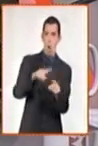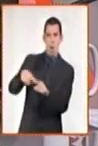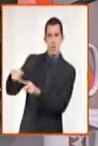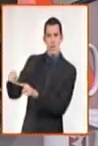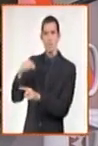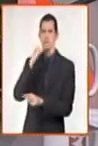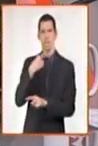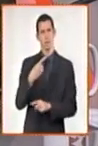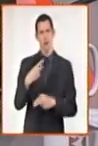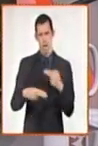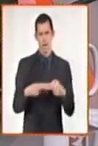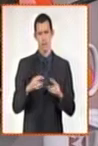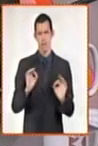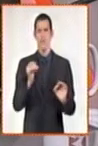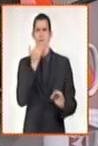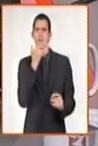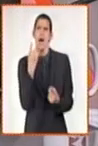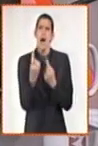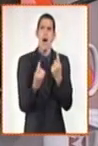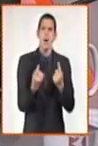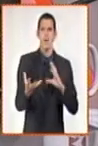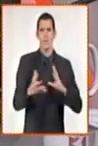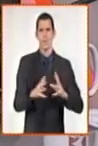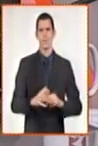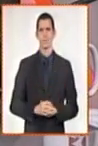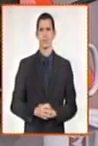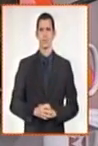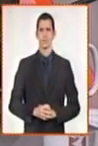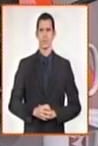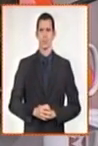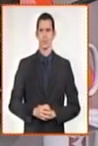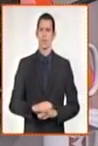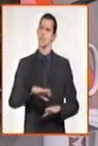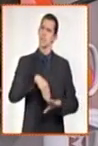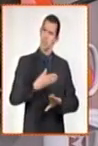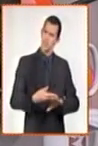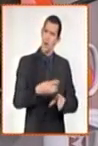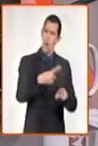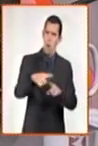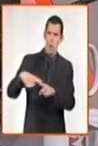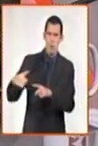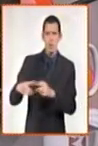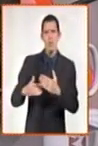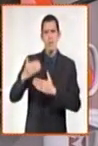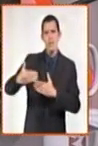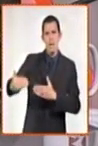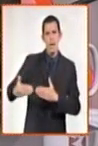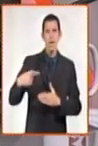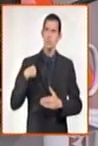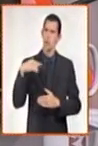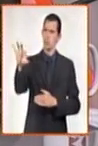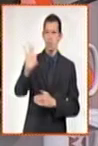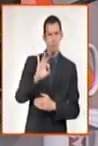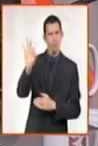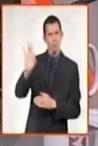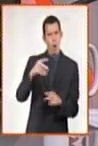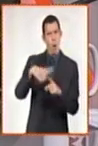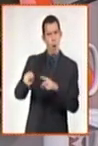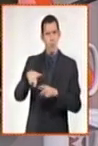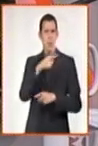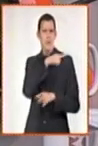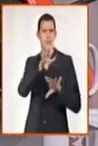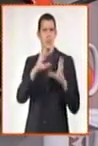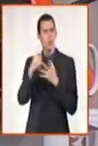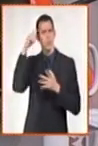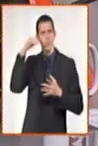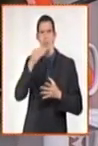las provincias que más han sido afectadas. En esta semana tendremos invitados aquí varios organismos del gobierno para poder actualizar